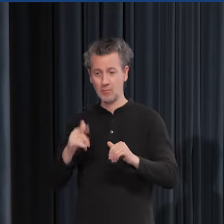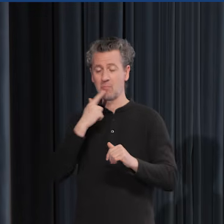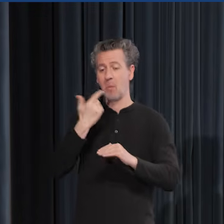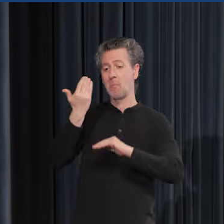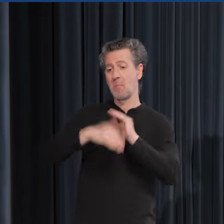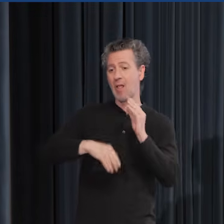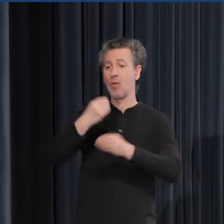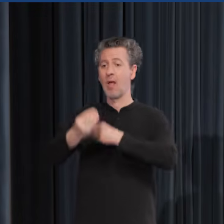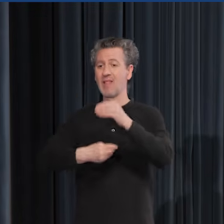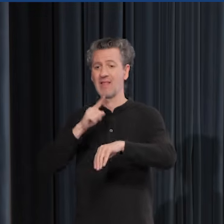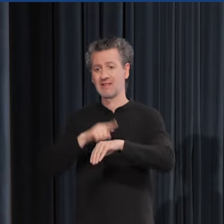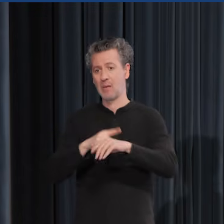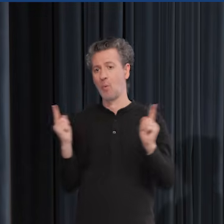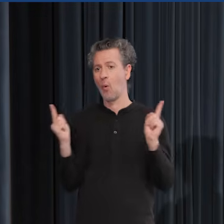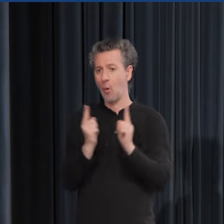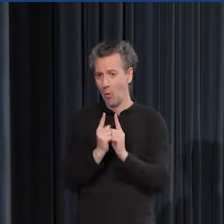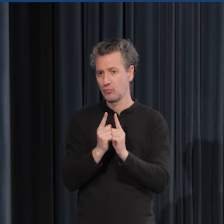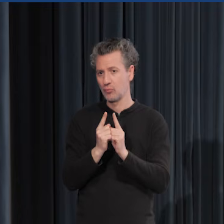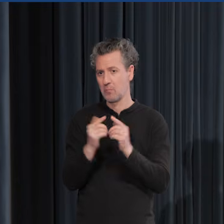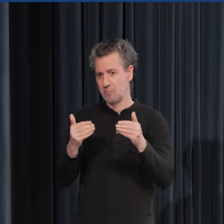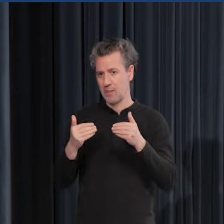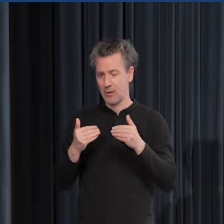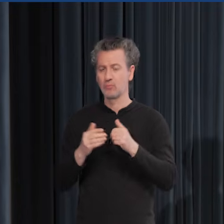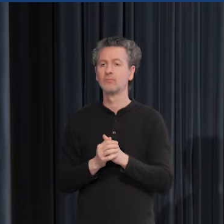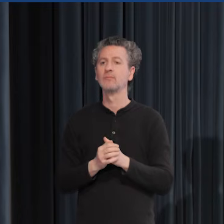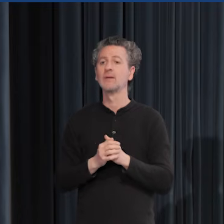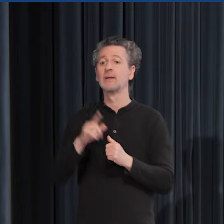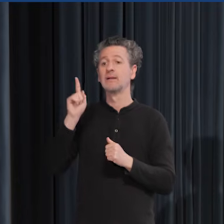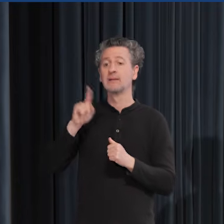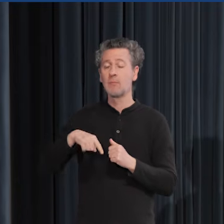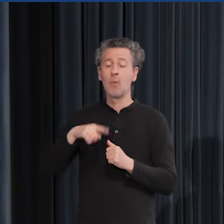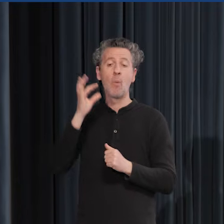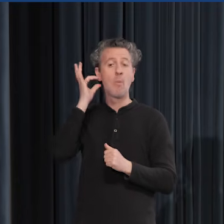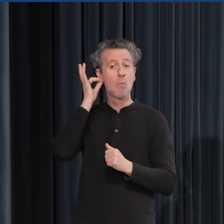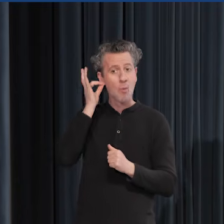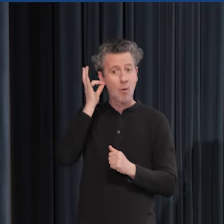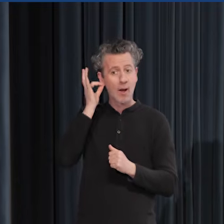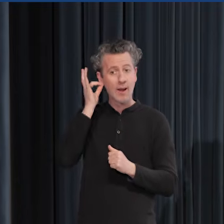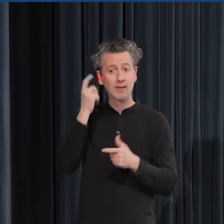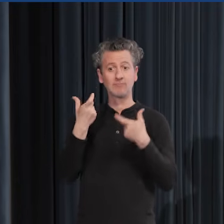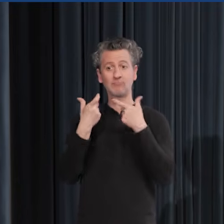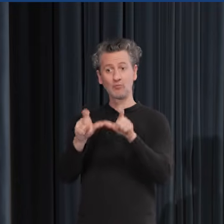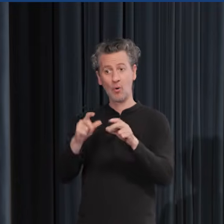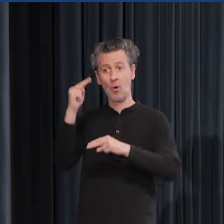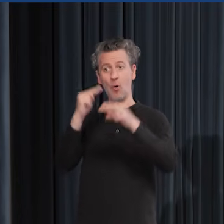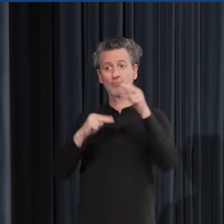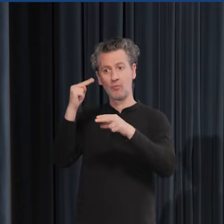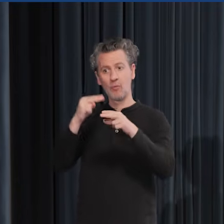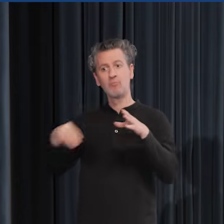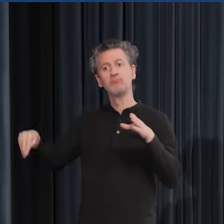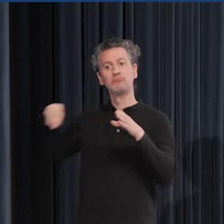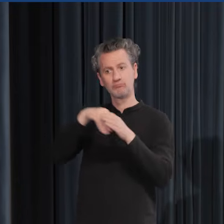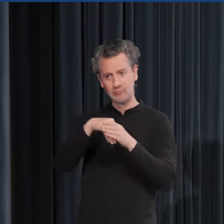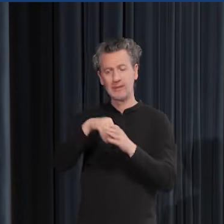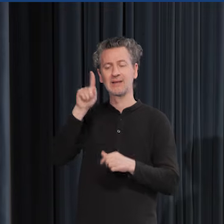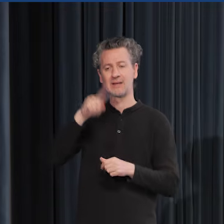ejecución, que se incorpore de forma exponencial la mujer al sector de la construcción y sobre todo el incremento